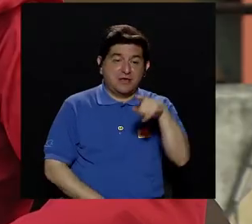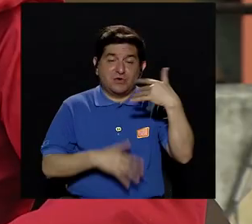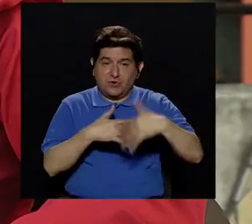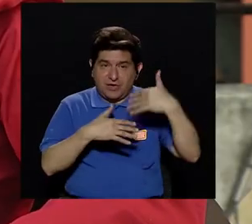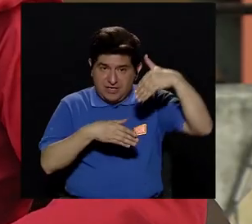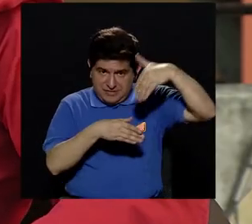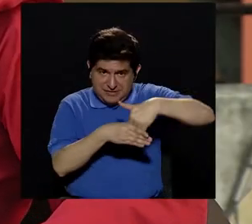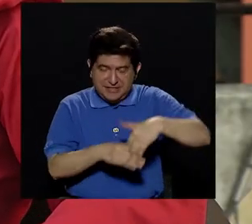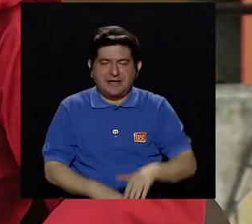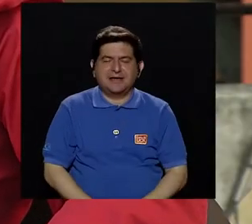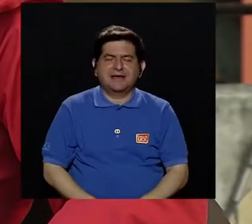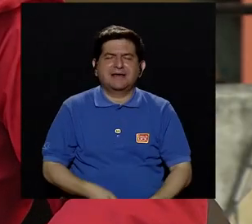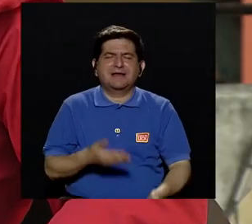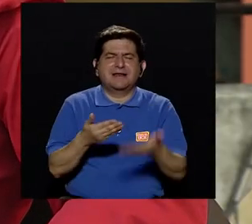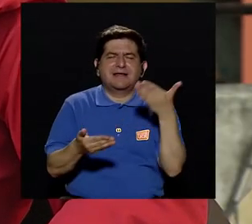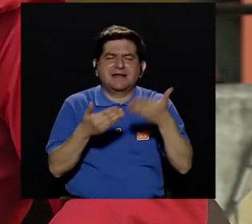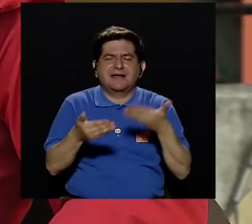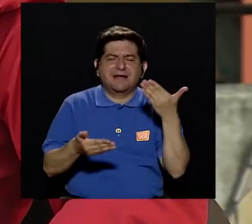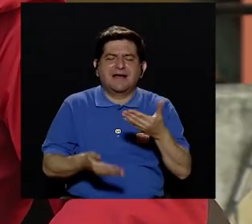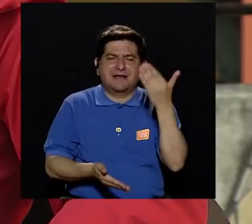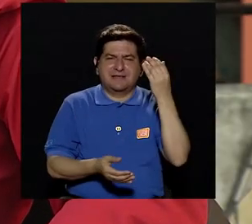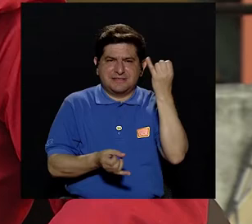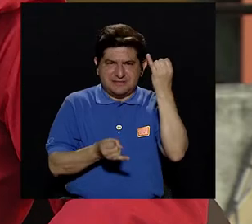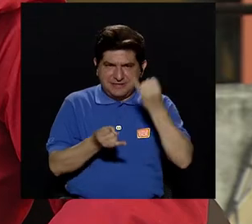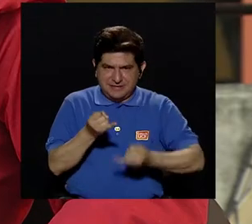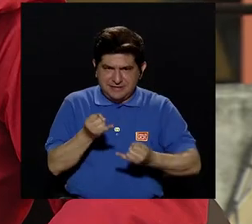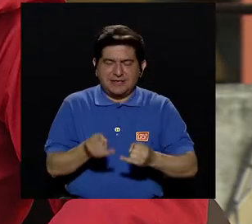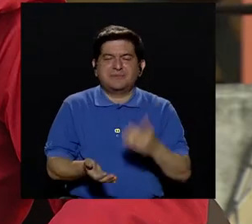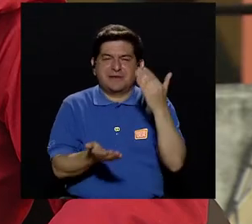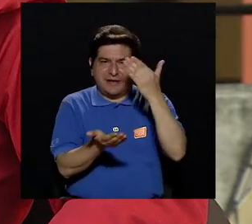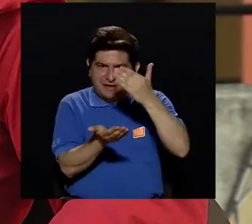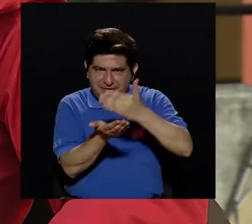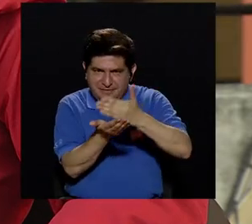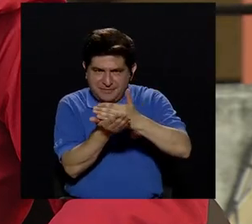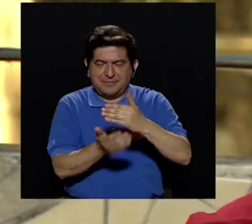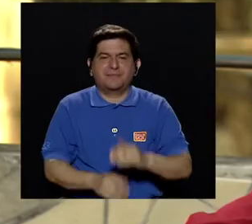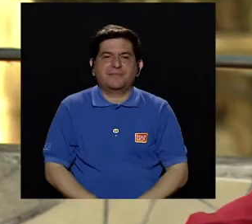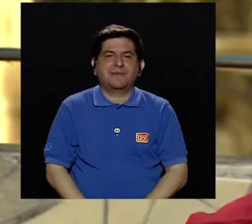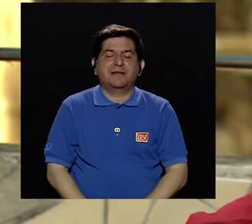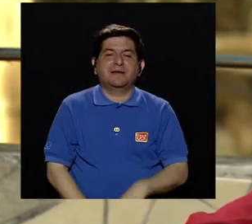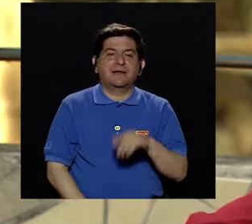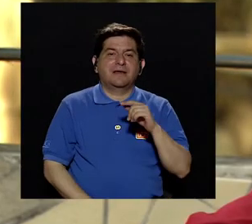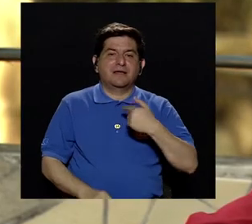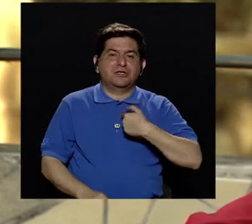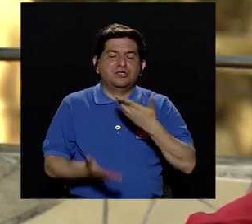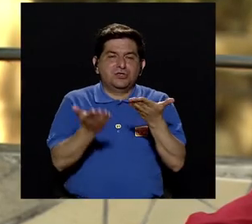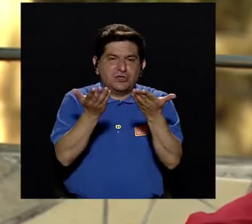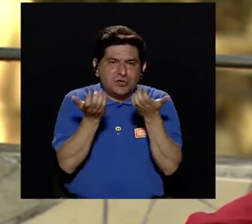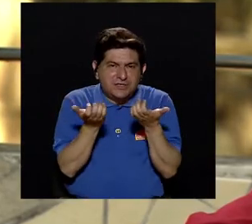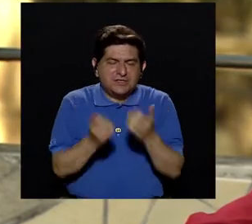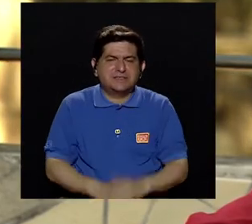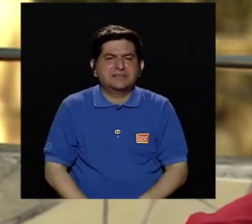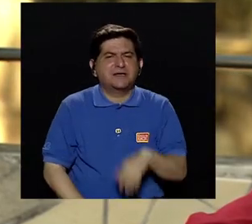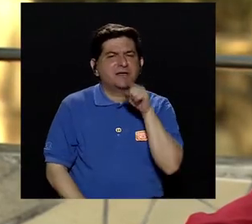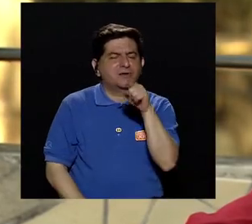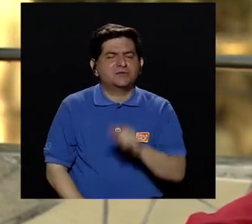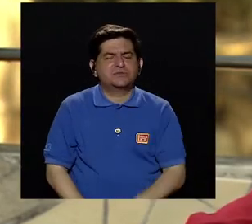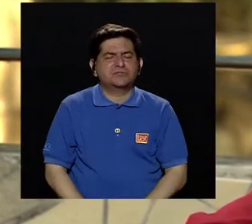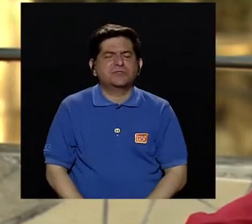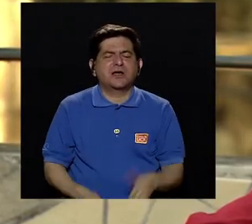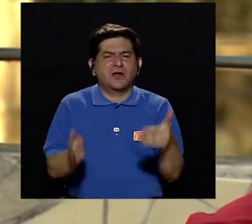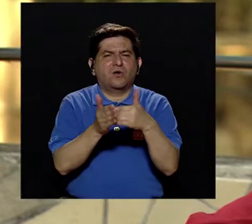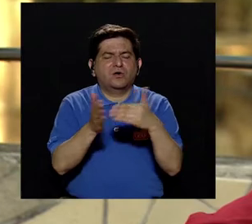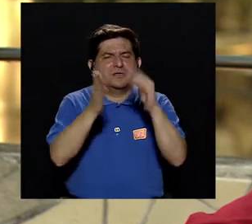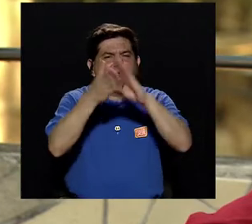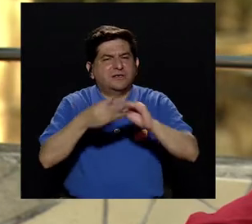de sangre. Doctor, ya casi tenemos que hacer una nueva pausa, pero sí me gustaría pues, que usted pueda comentar y